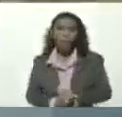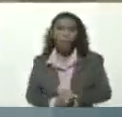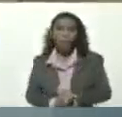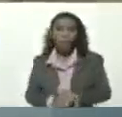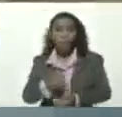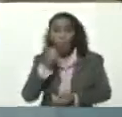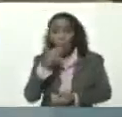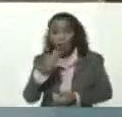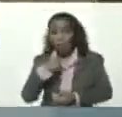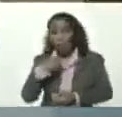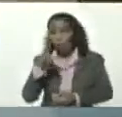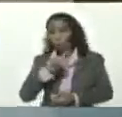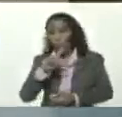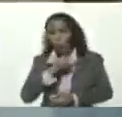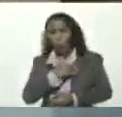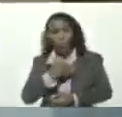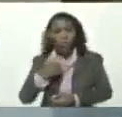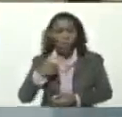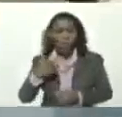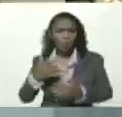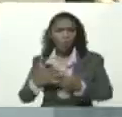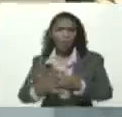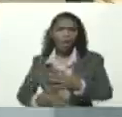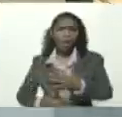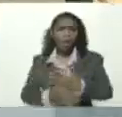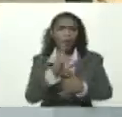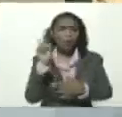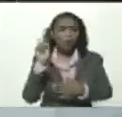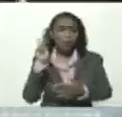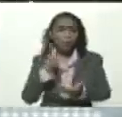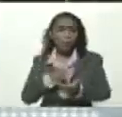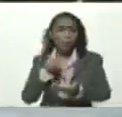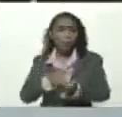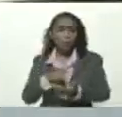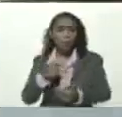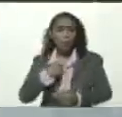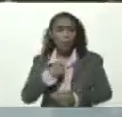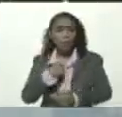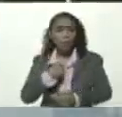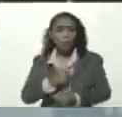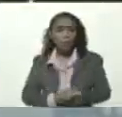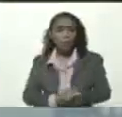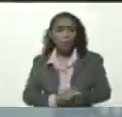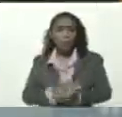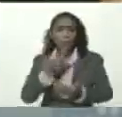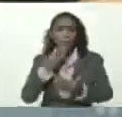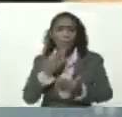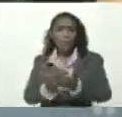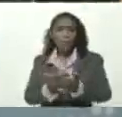Bueno, yo no quiero alargar más esta intervención. Yo pediría